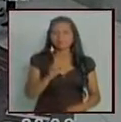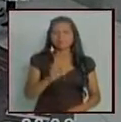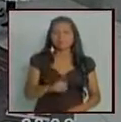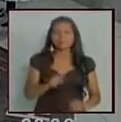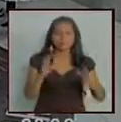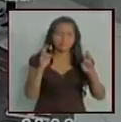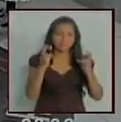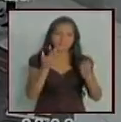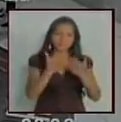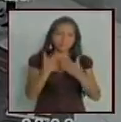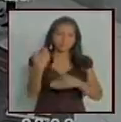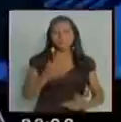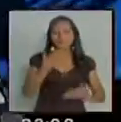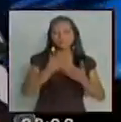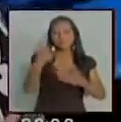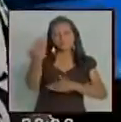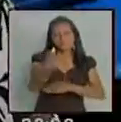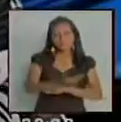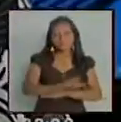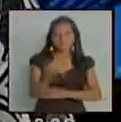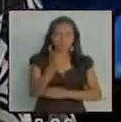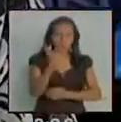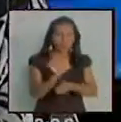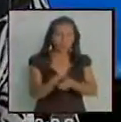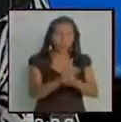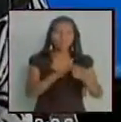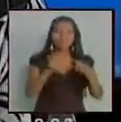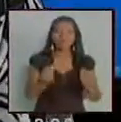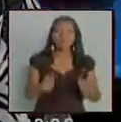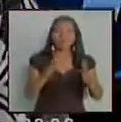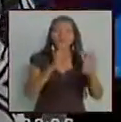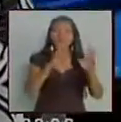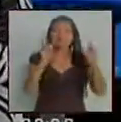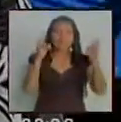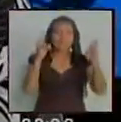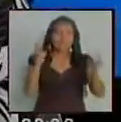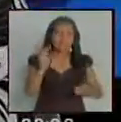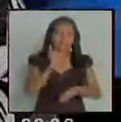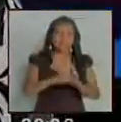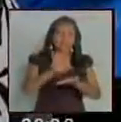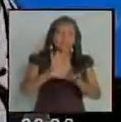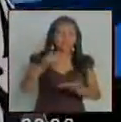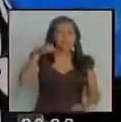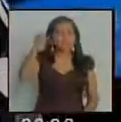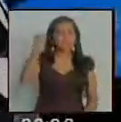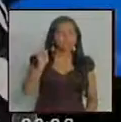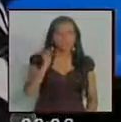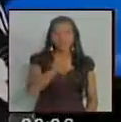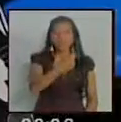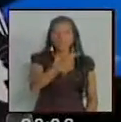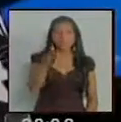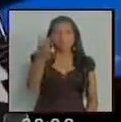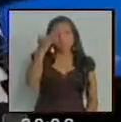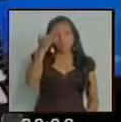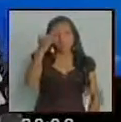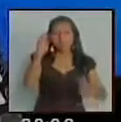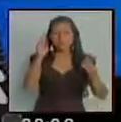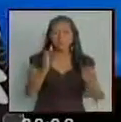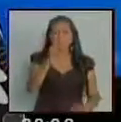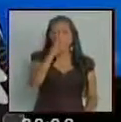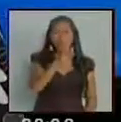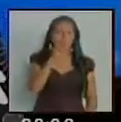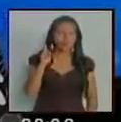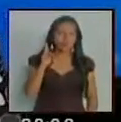buenas noches. Bienvenidos. Bienvenidos a ambos. A ver, doctor, hablemos de esta discapacidad auditiva que muchos la conocerán con el nombre de